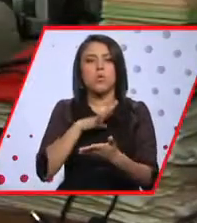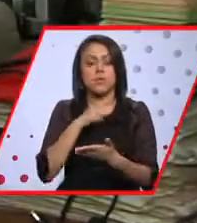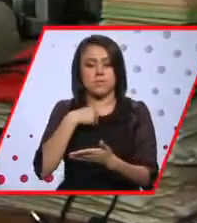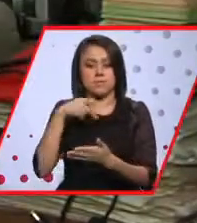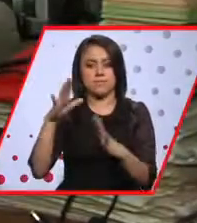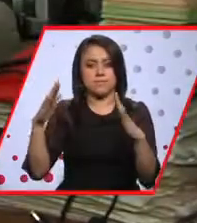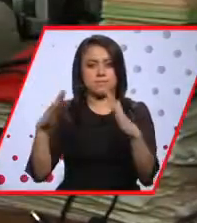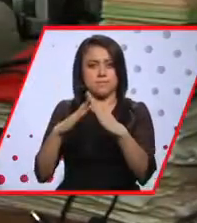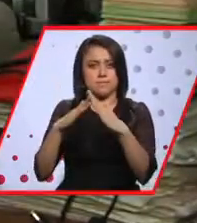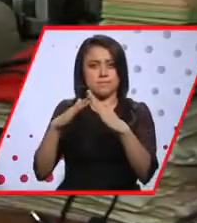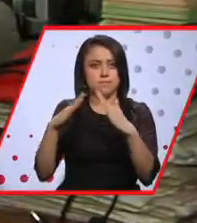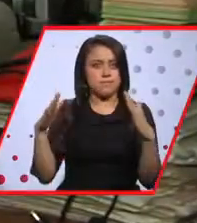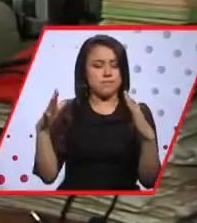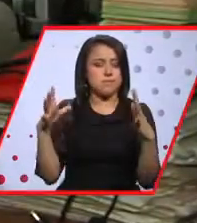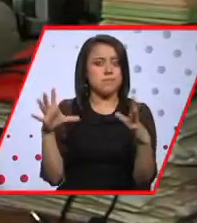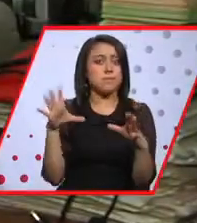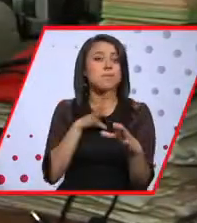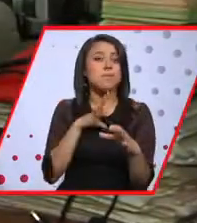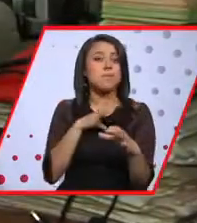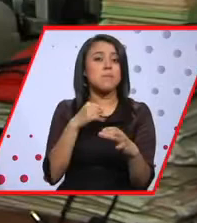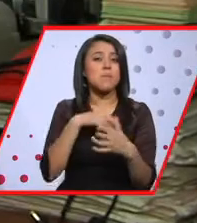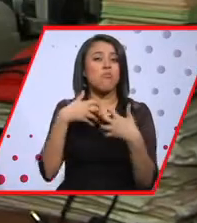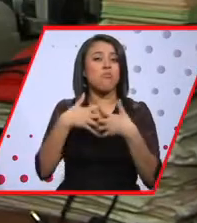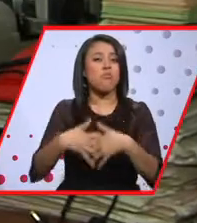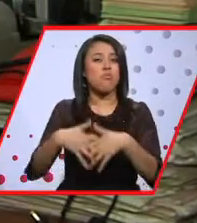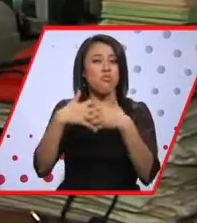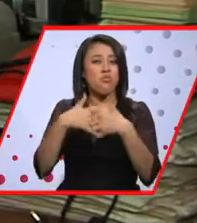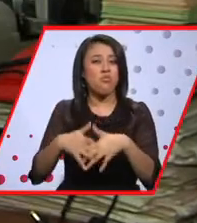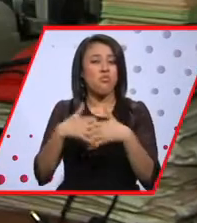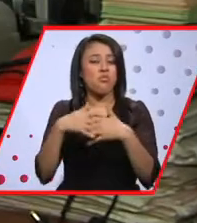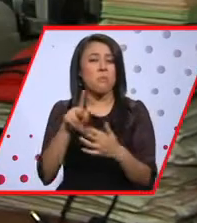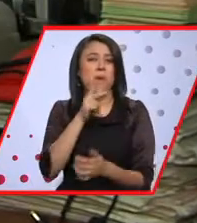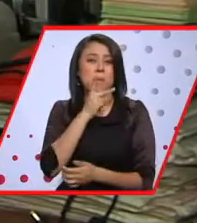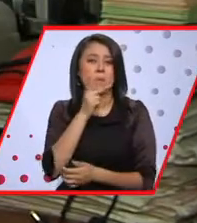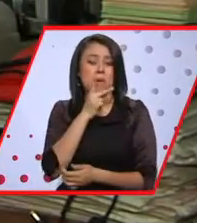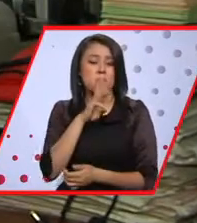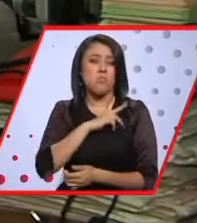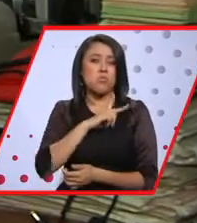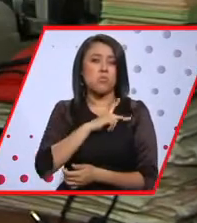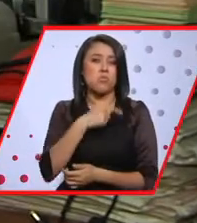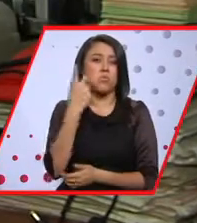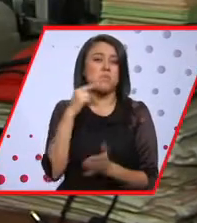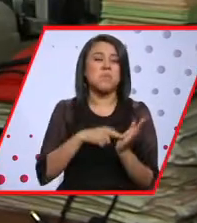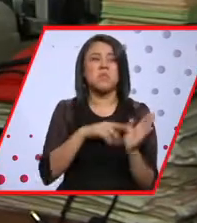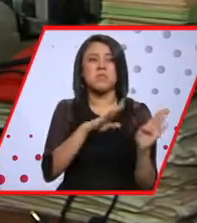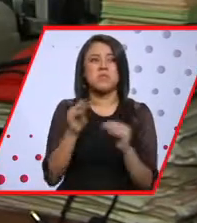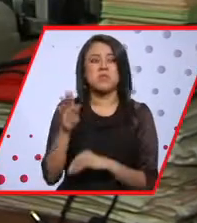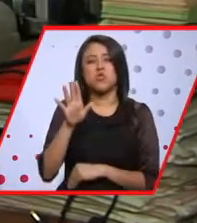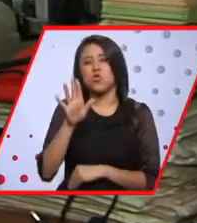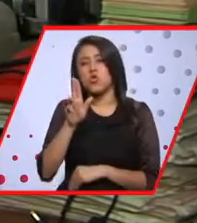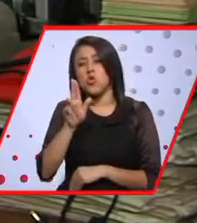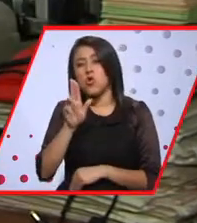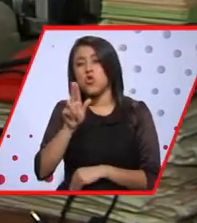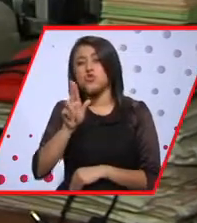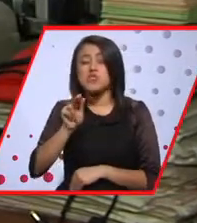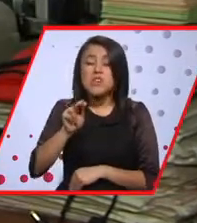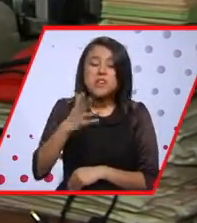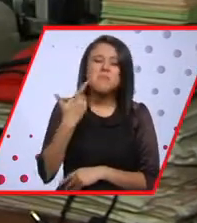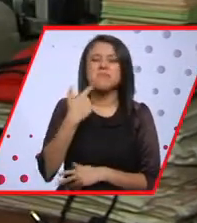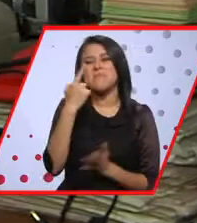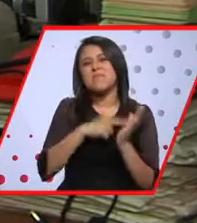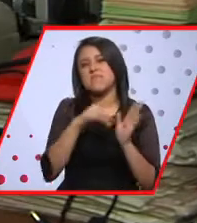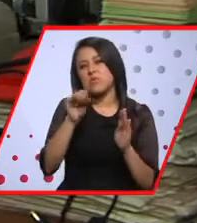de mi papá. Él tenía una fábrica ahí en los 80s, 90s. En este